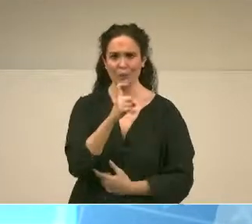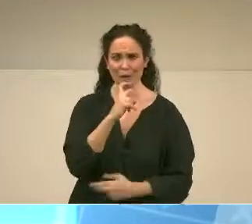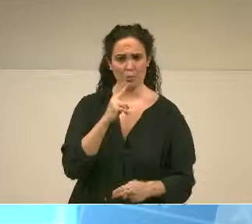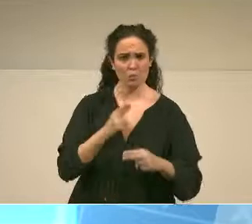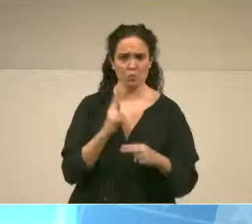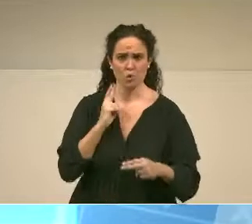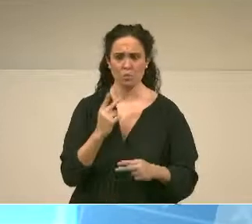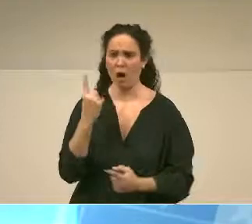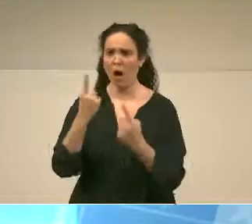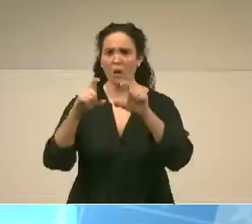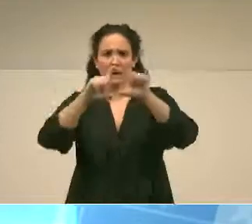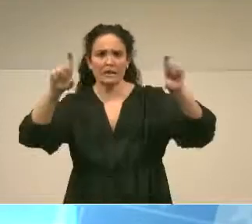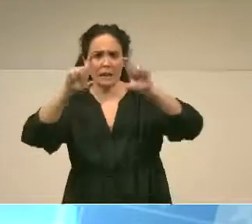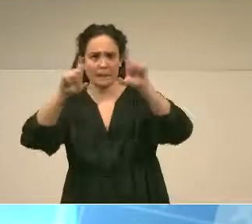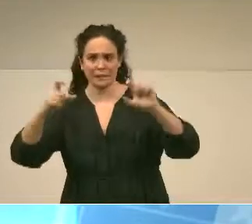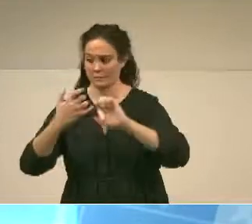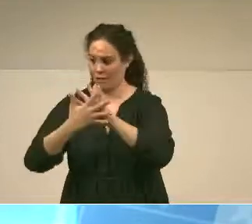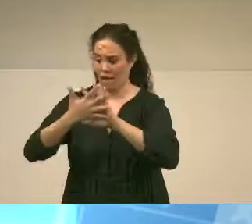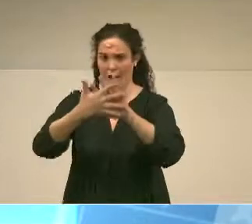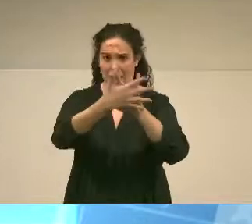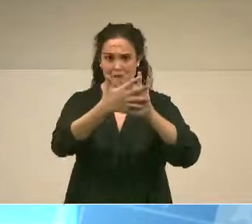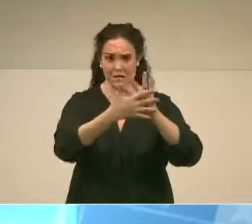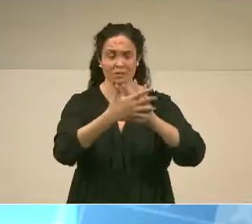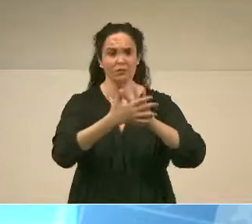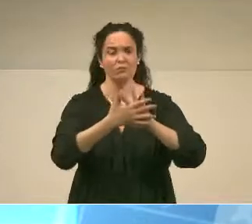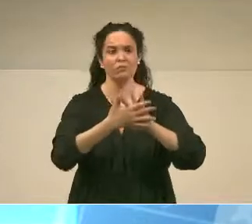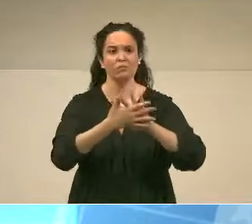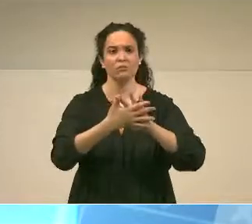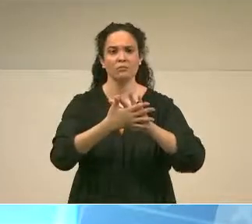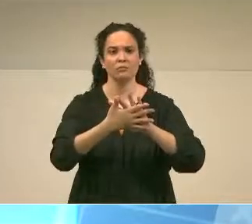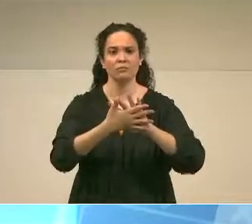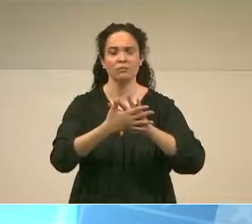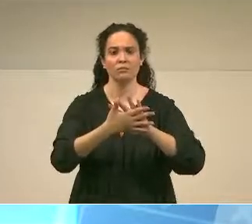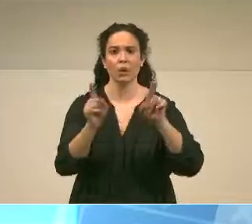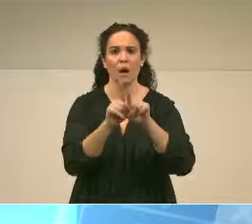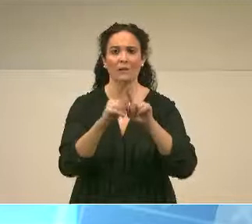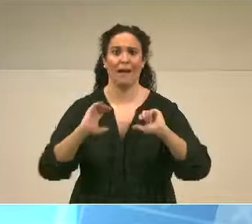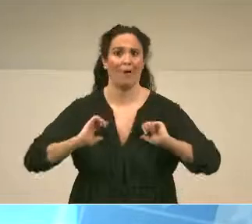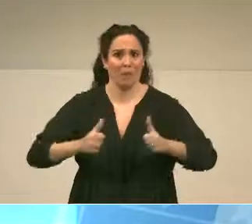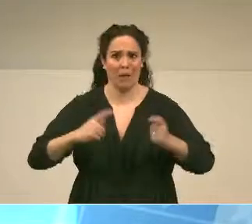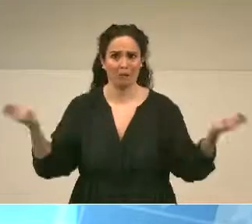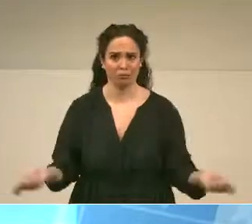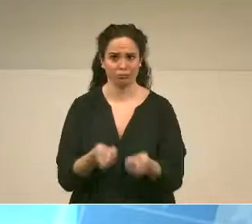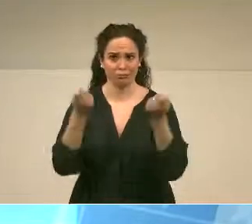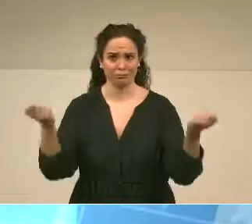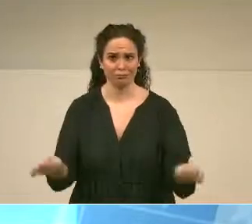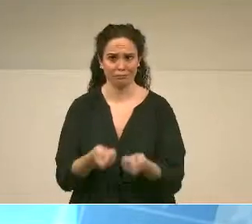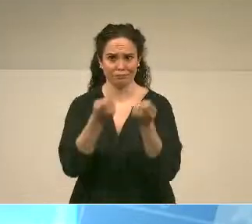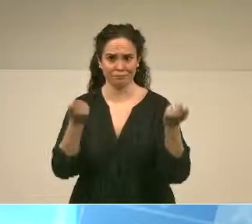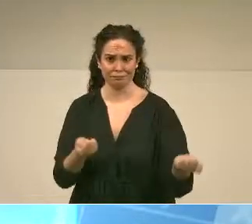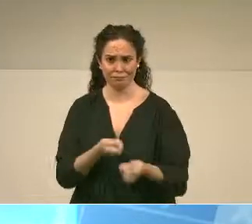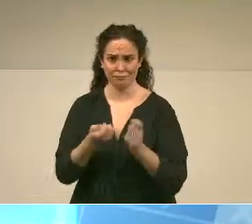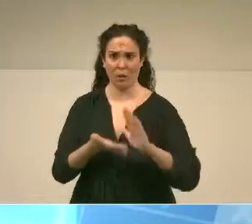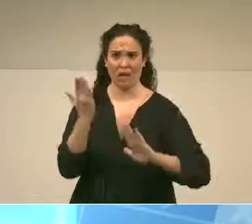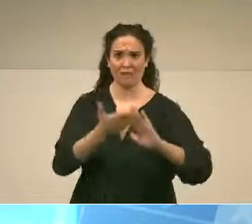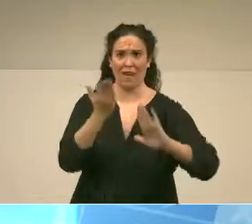de las empresas de las que estamos hablando son anuncios, como usted decía, que ya vienen de lejos, son provocados